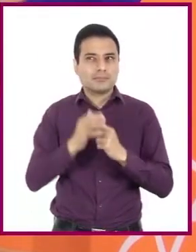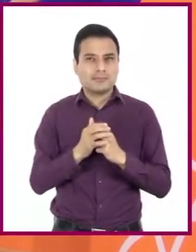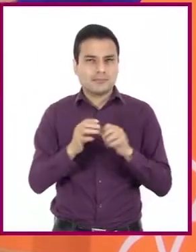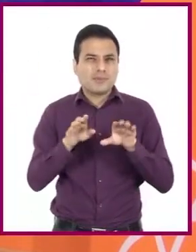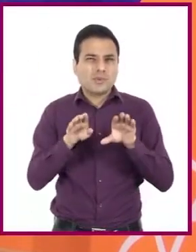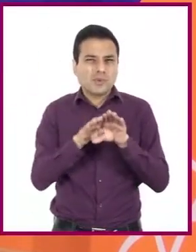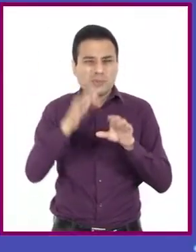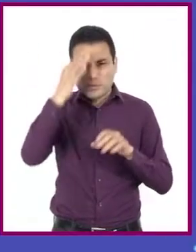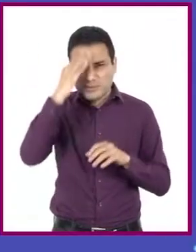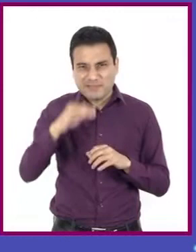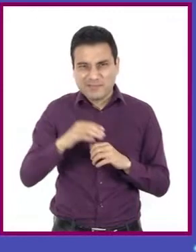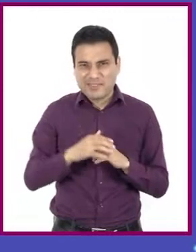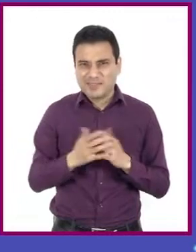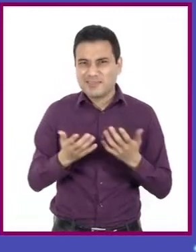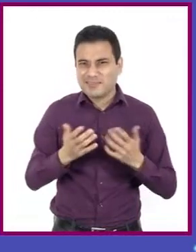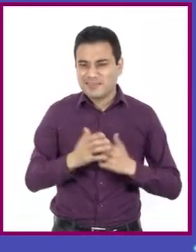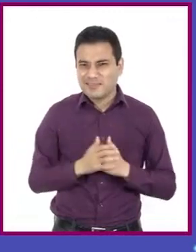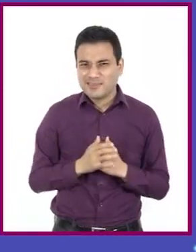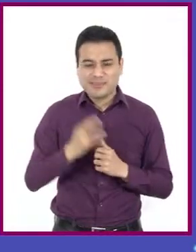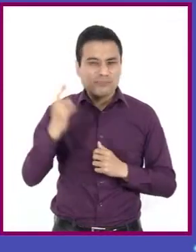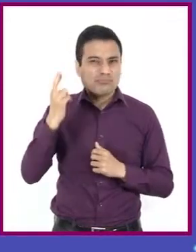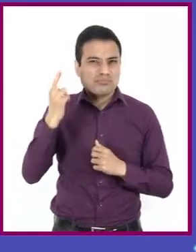qué está sonando?